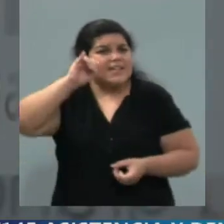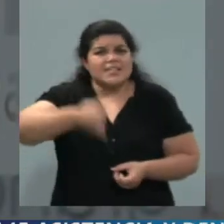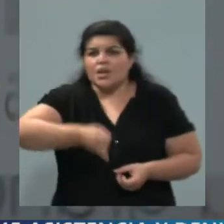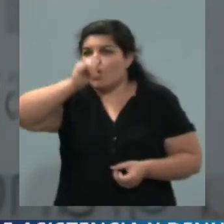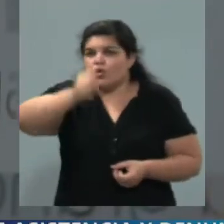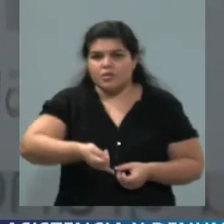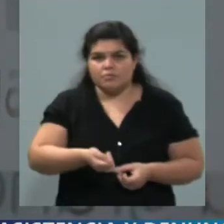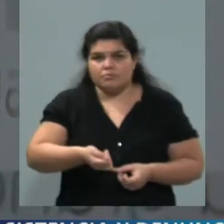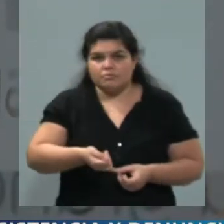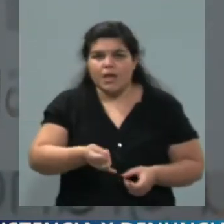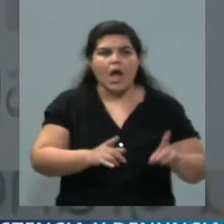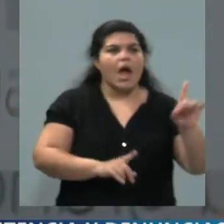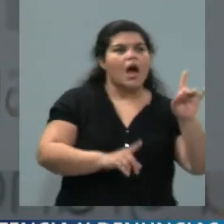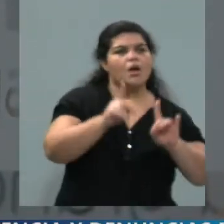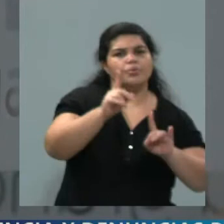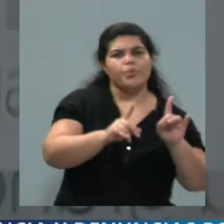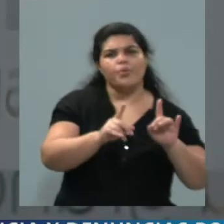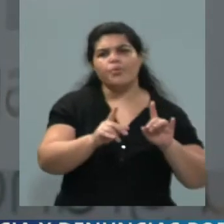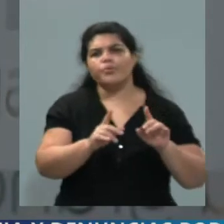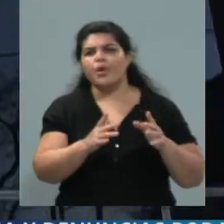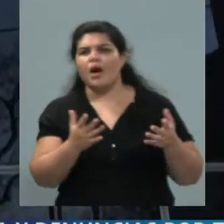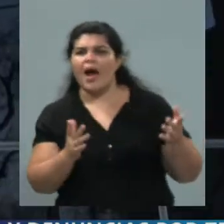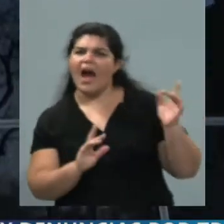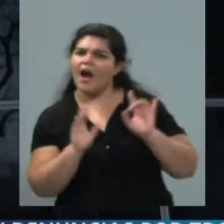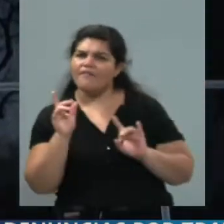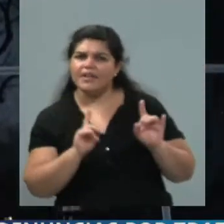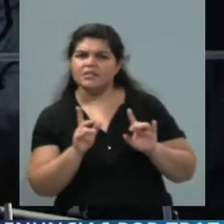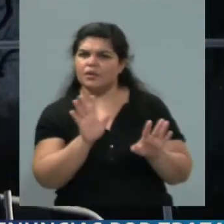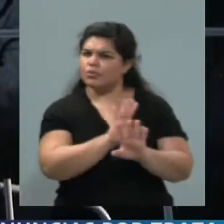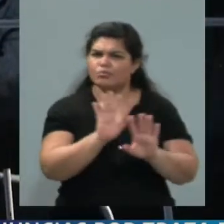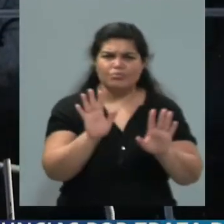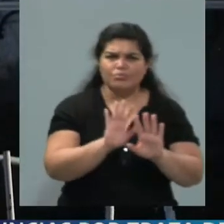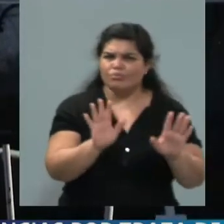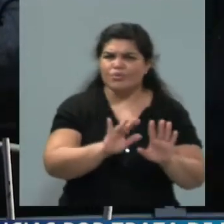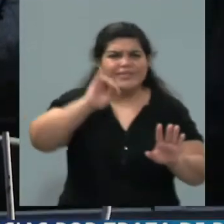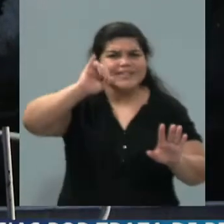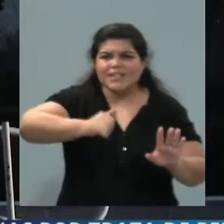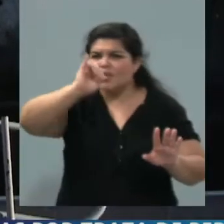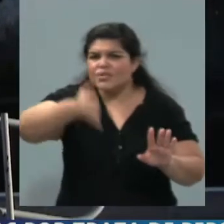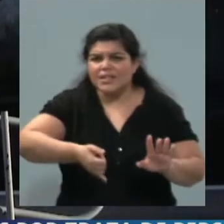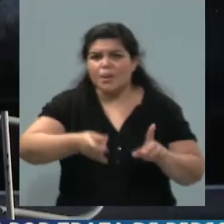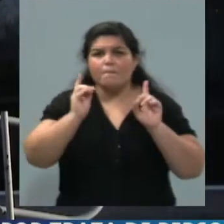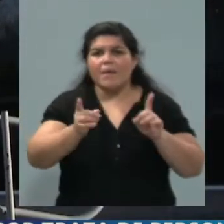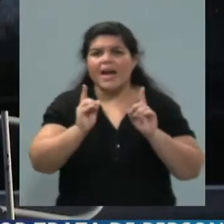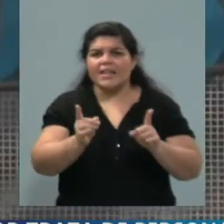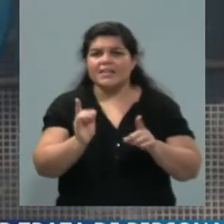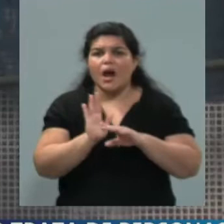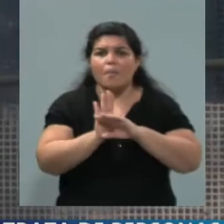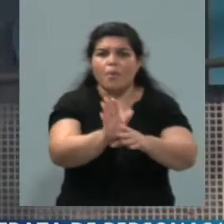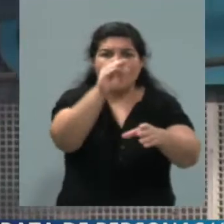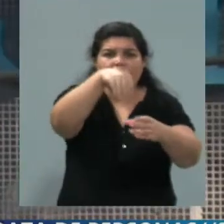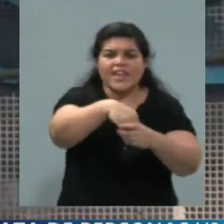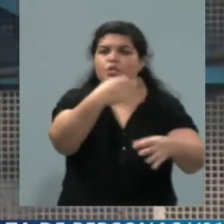en un momento, o sea, se extiende en el tiempo, ¿no? tal cual. Entonces, la verdad es que genera a las